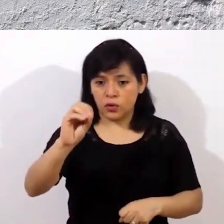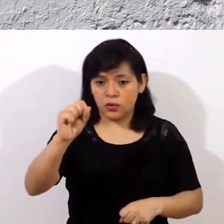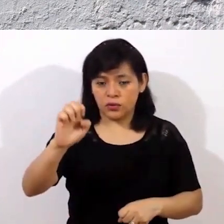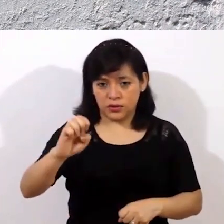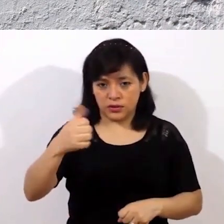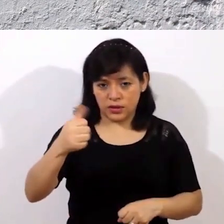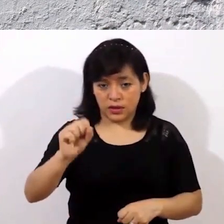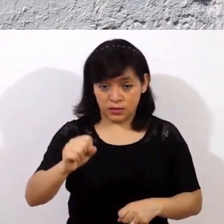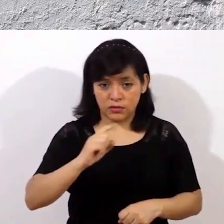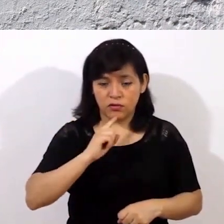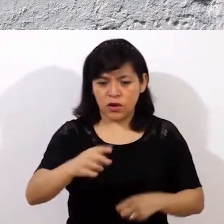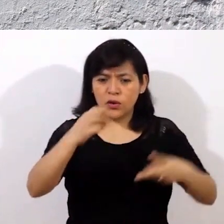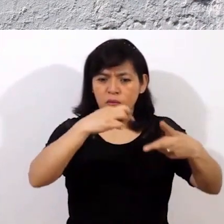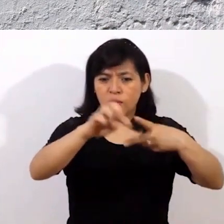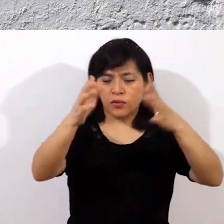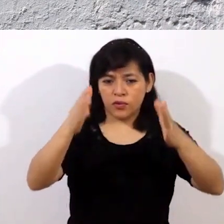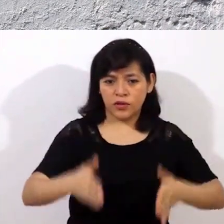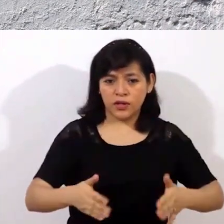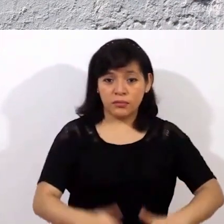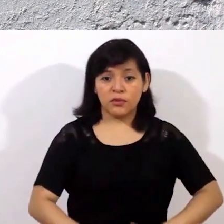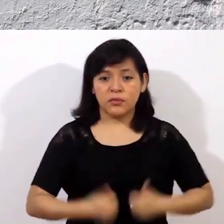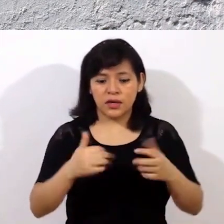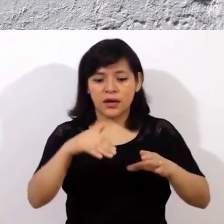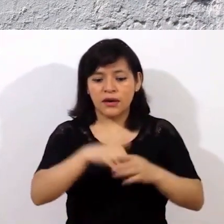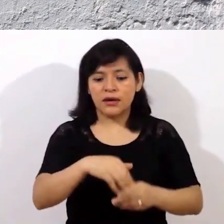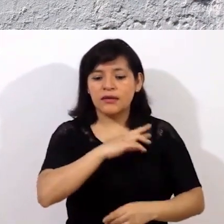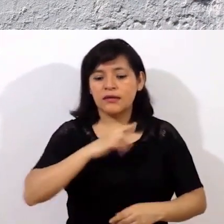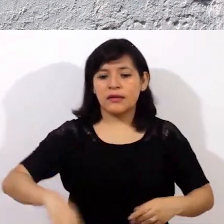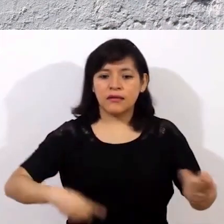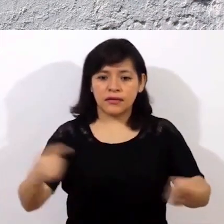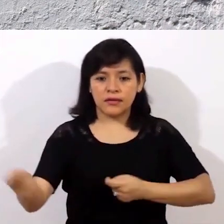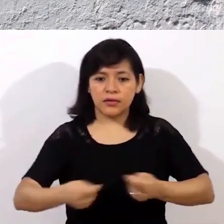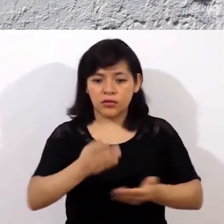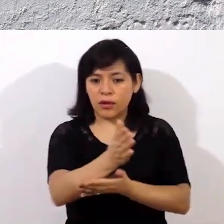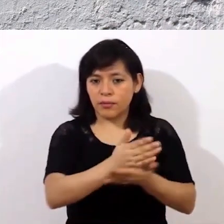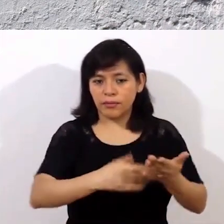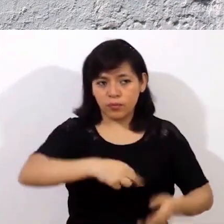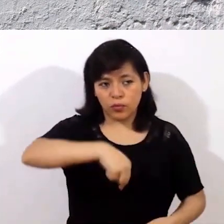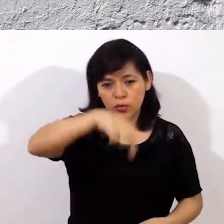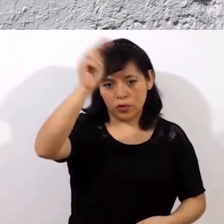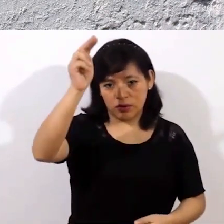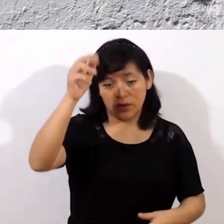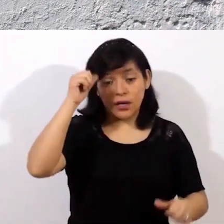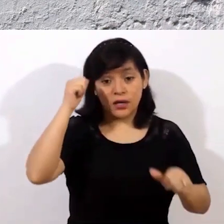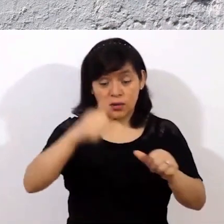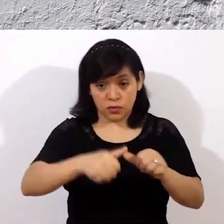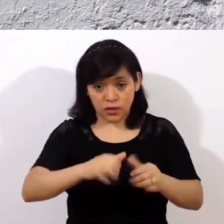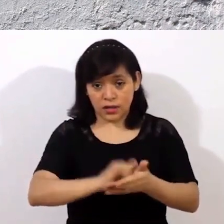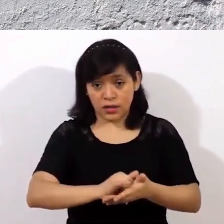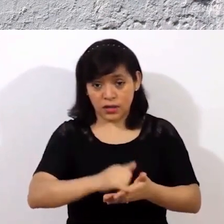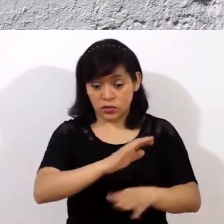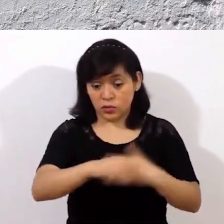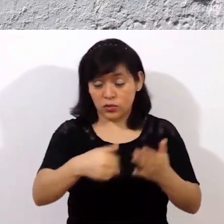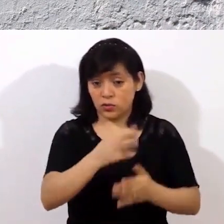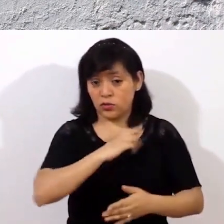fue un profeta que estuvo en el reino del norte. No olvides que el país de Israel se dividió en dos en el año 931